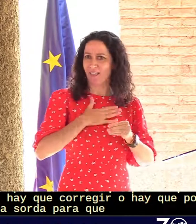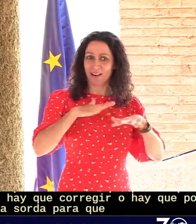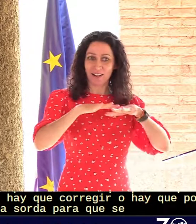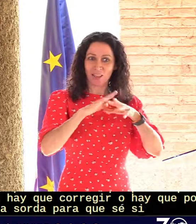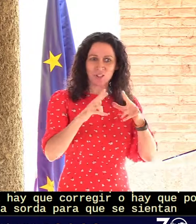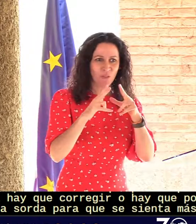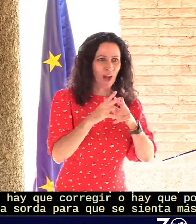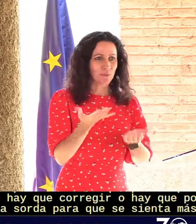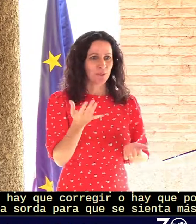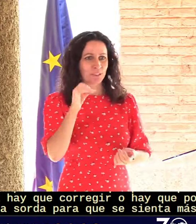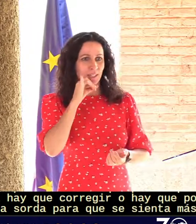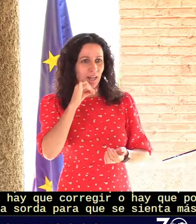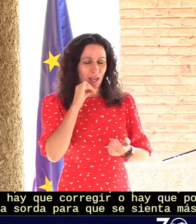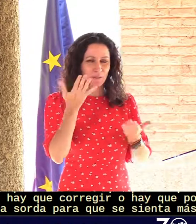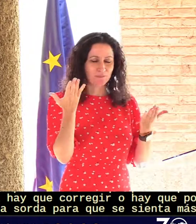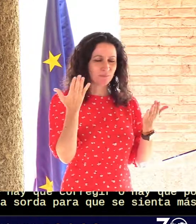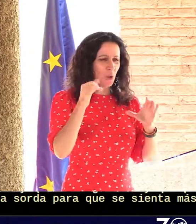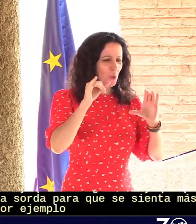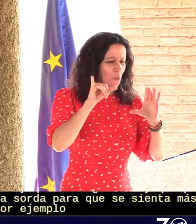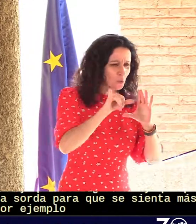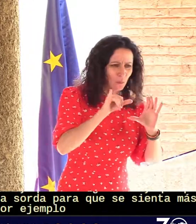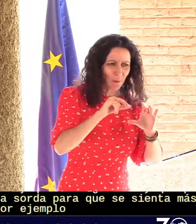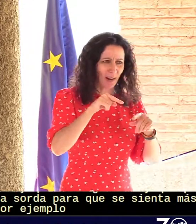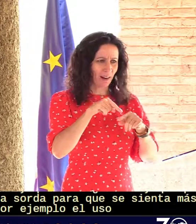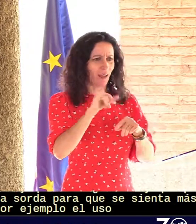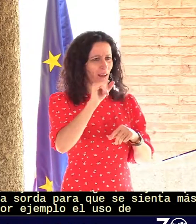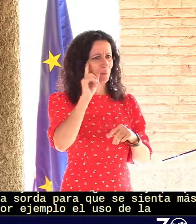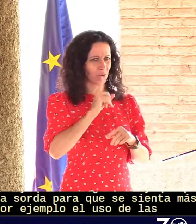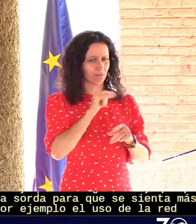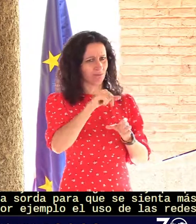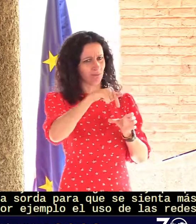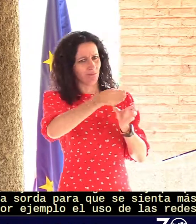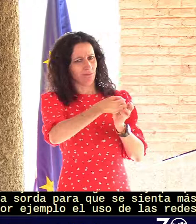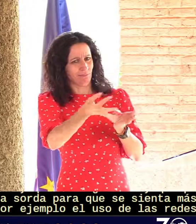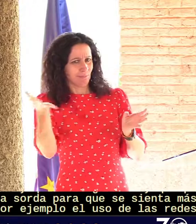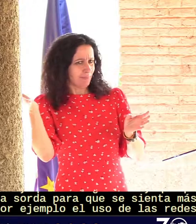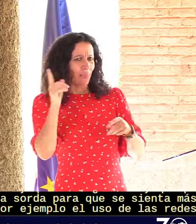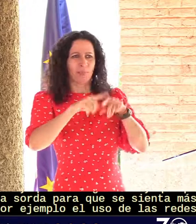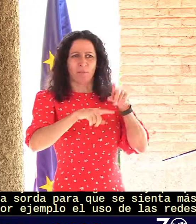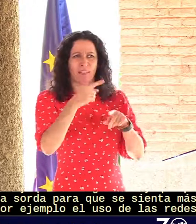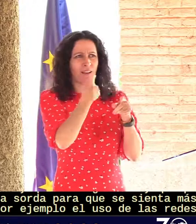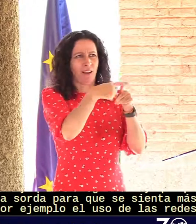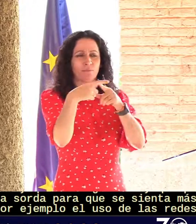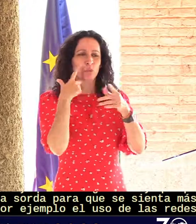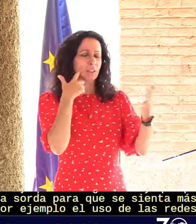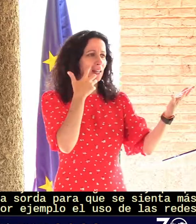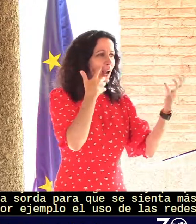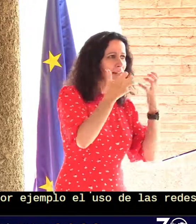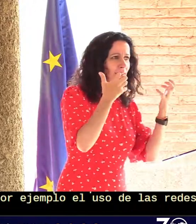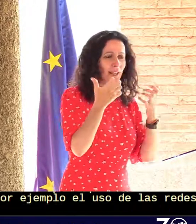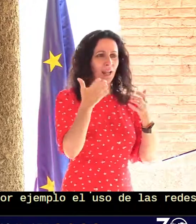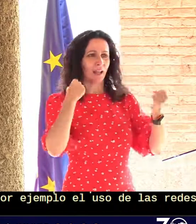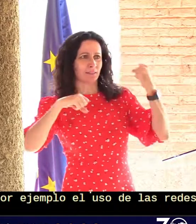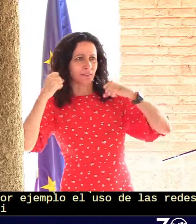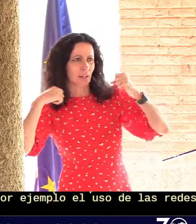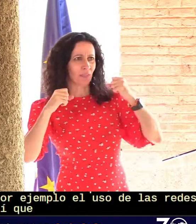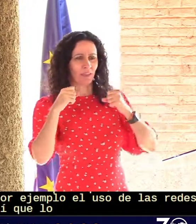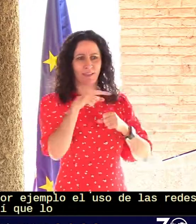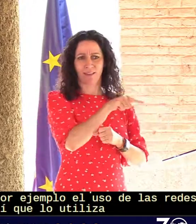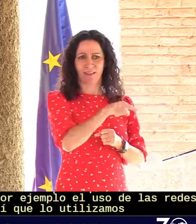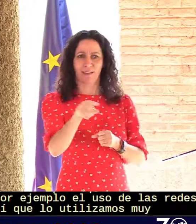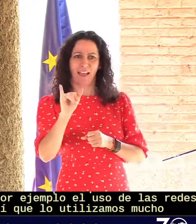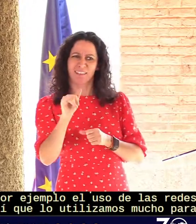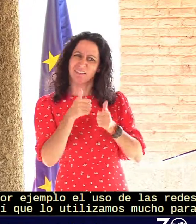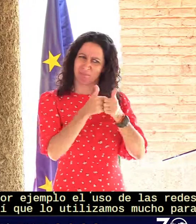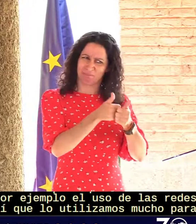se sienta más a gusto También nosotros por ej ejemplo el uso de las redes sociales Instagram eh Facebook Eh sí que lo utilizamos